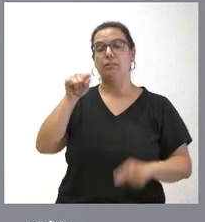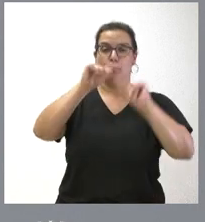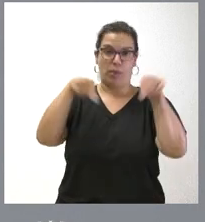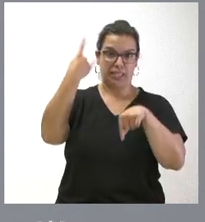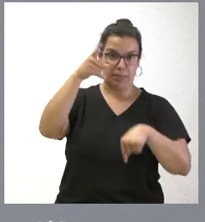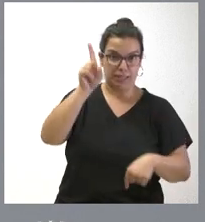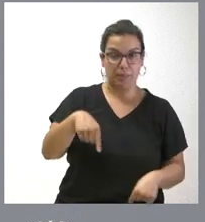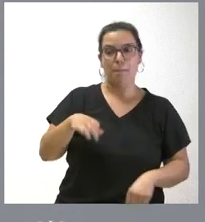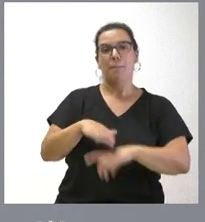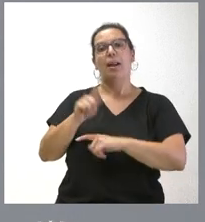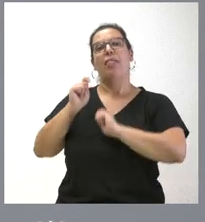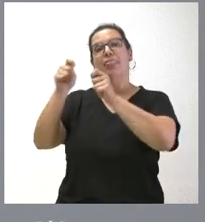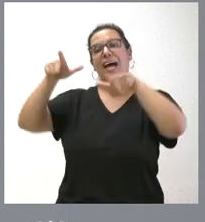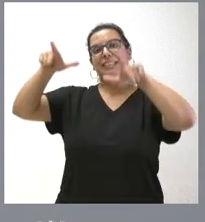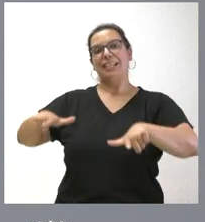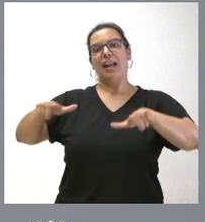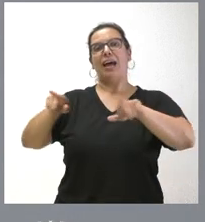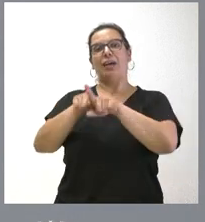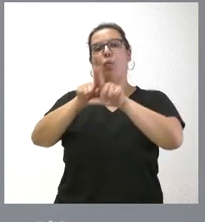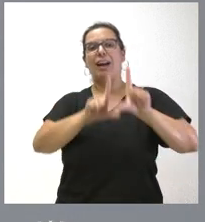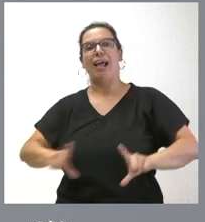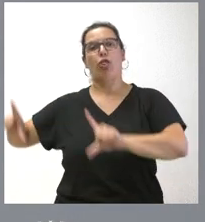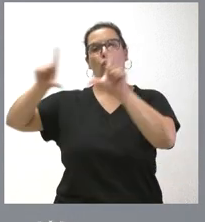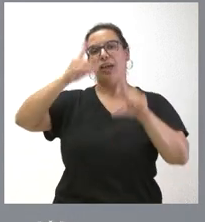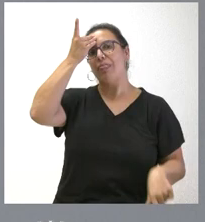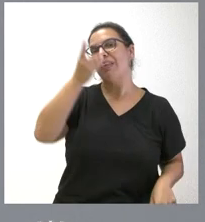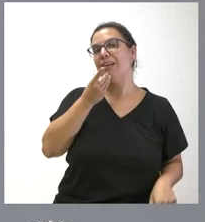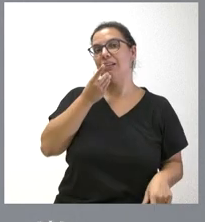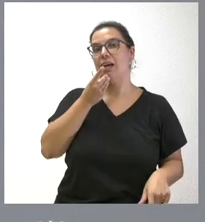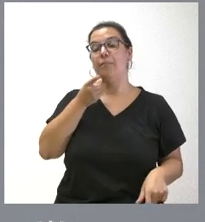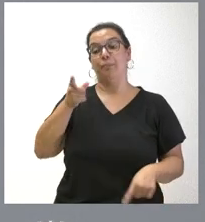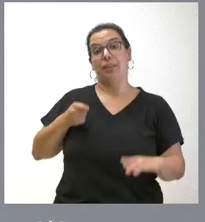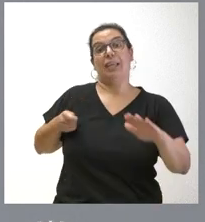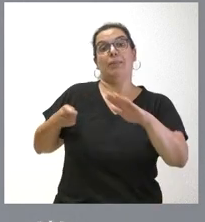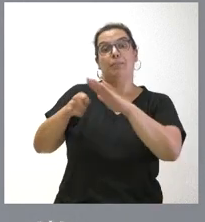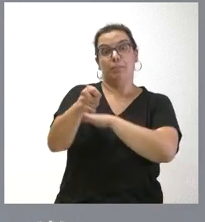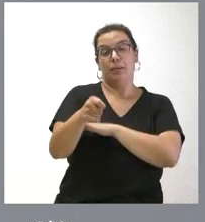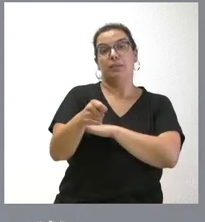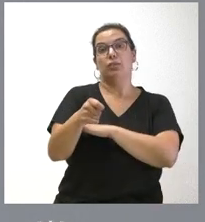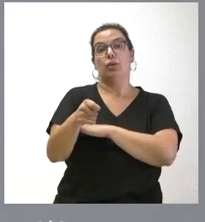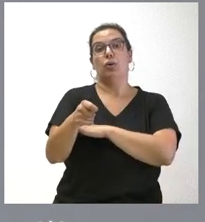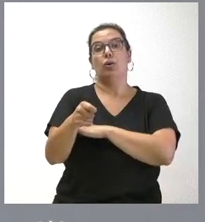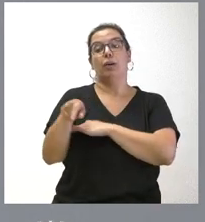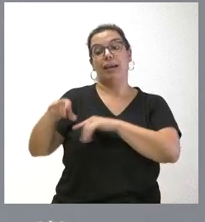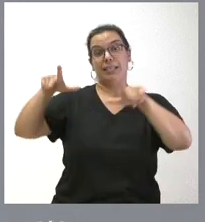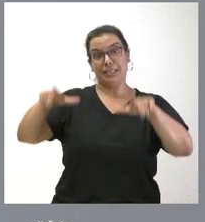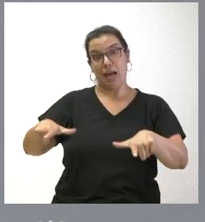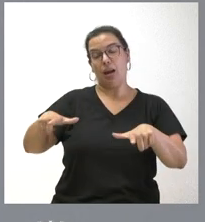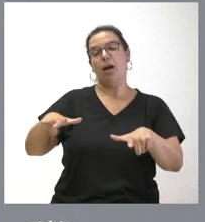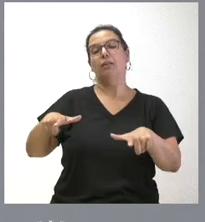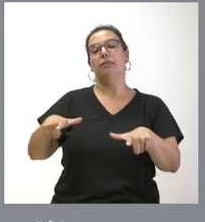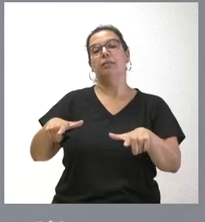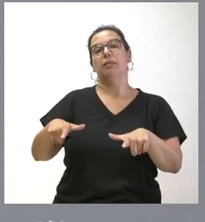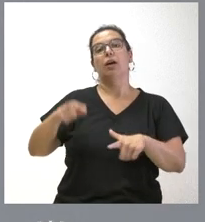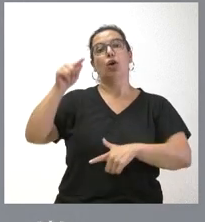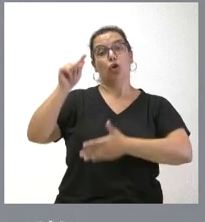para dotarle de una sala de radiología digital tras esta inversión que les he señalado la sala que será objeto de